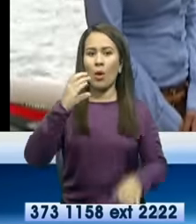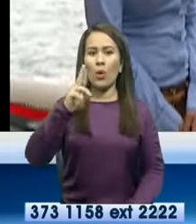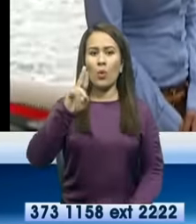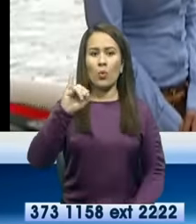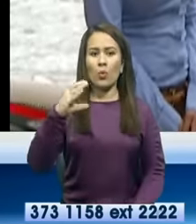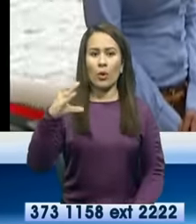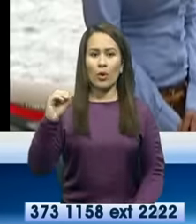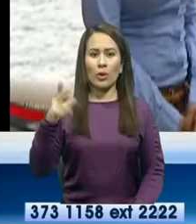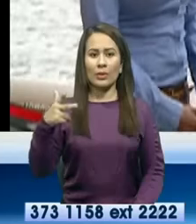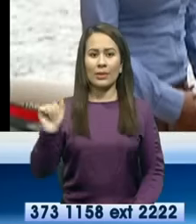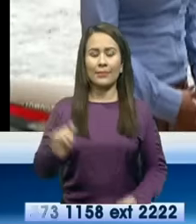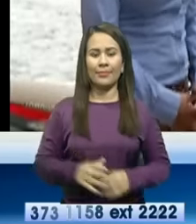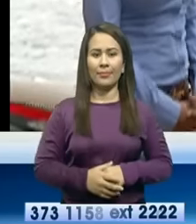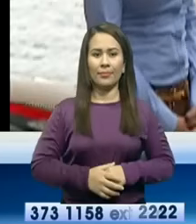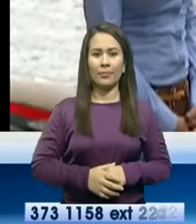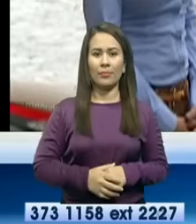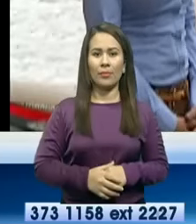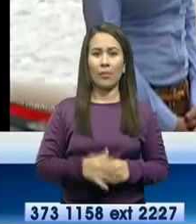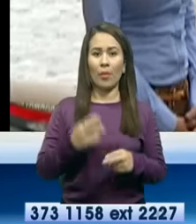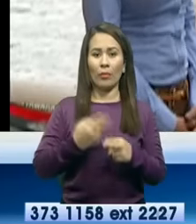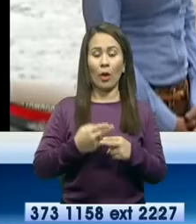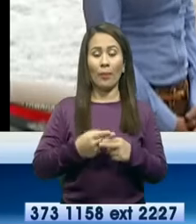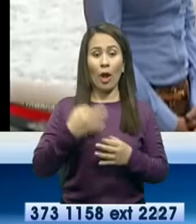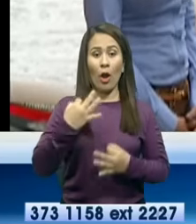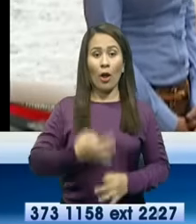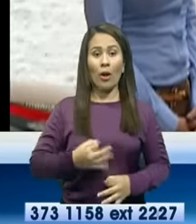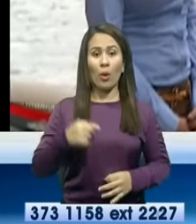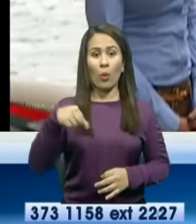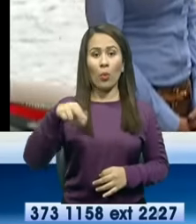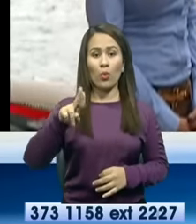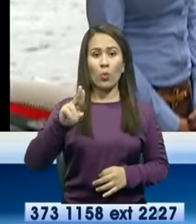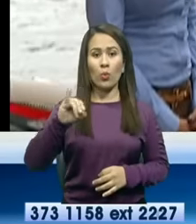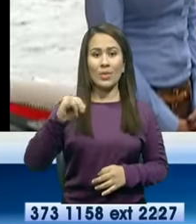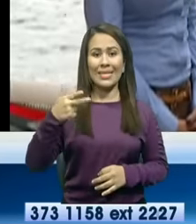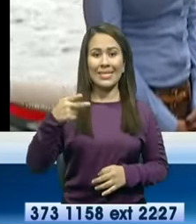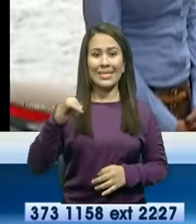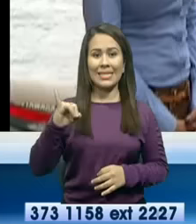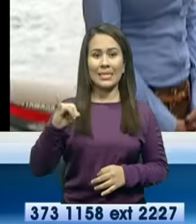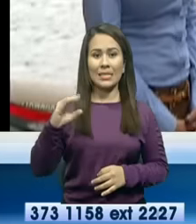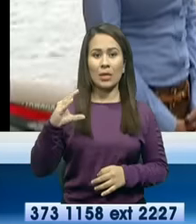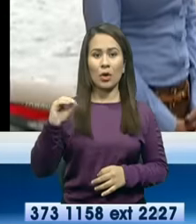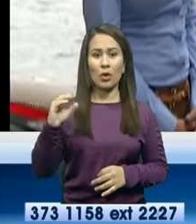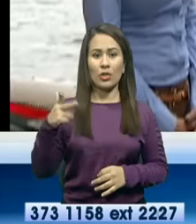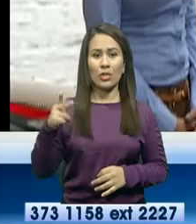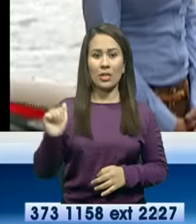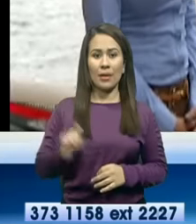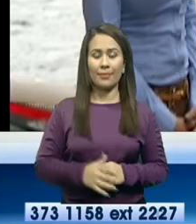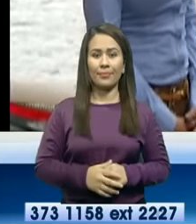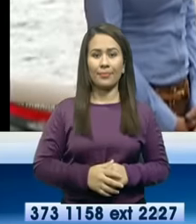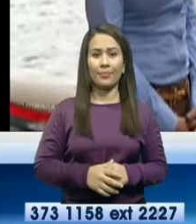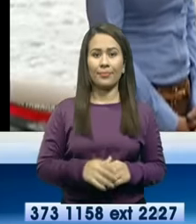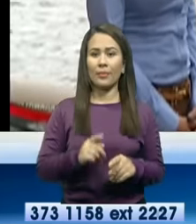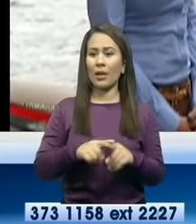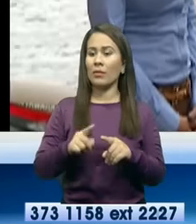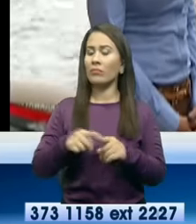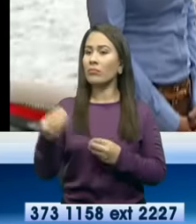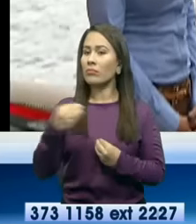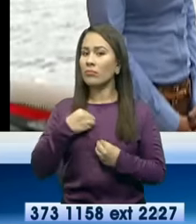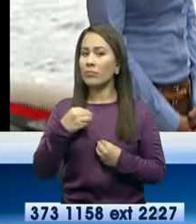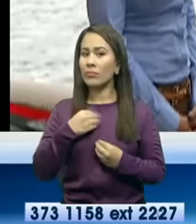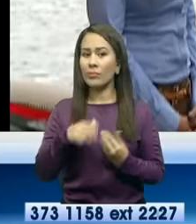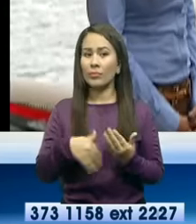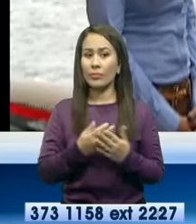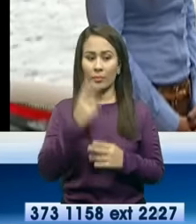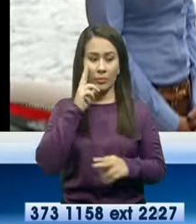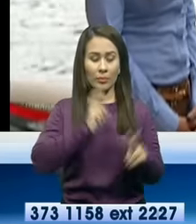Cuicocha, mal llamada, diríamos, su nombre original es Cuichicocha o Tuisicocha, o también con los antropólogos un poco hemos